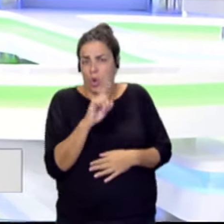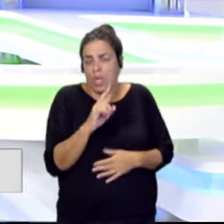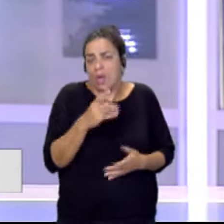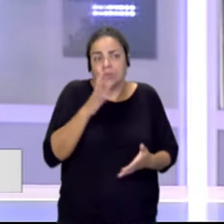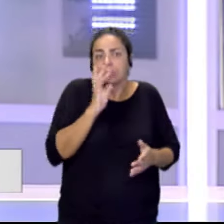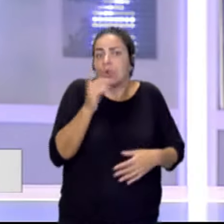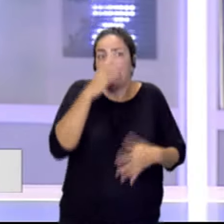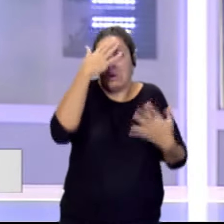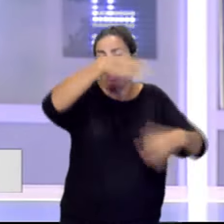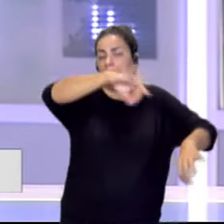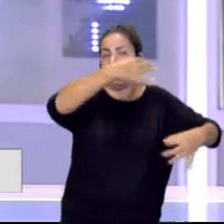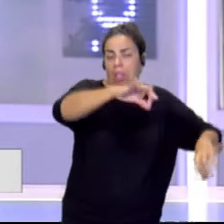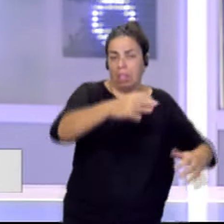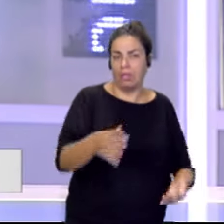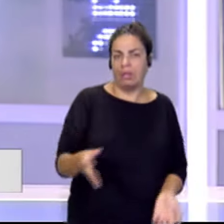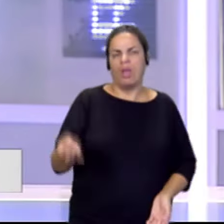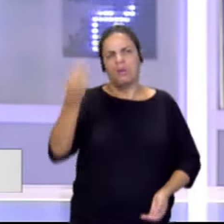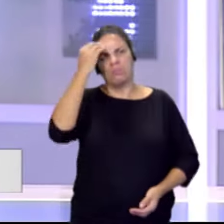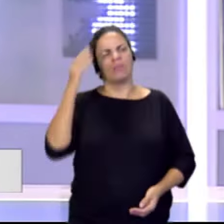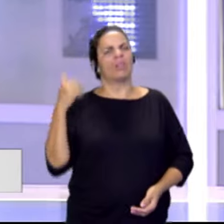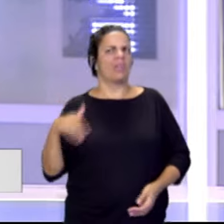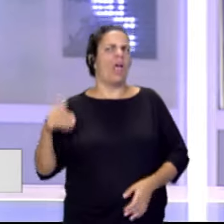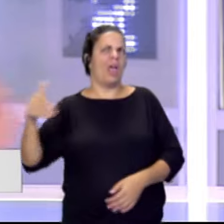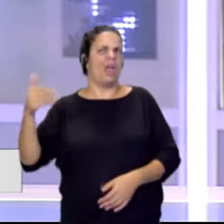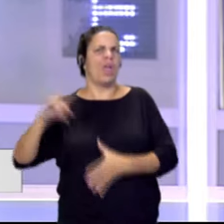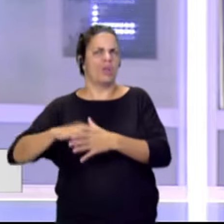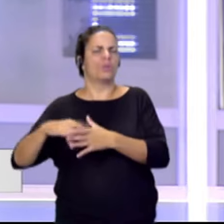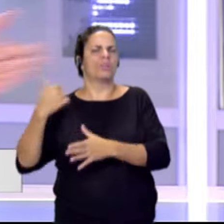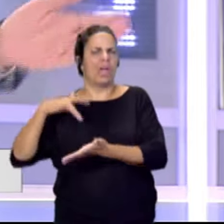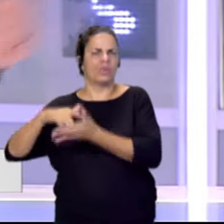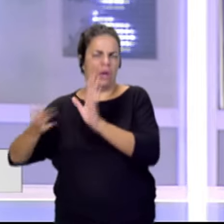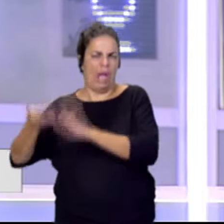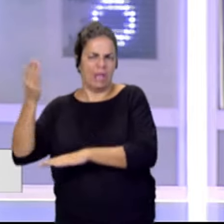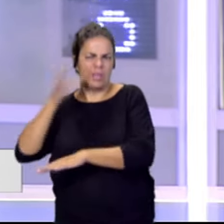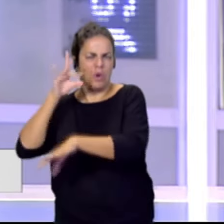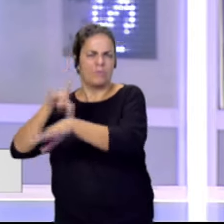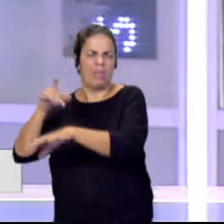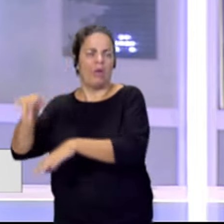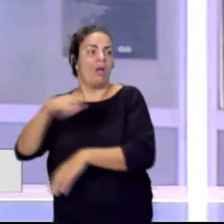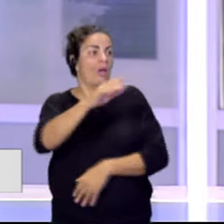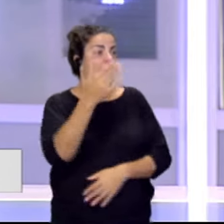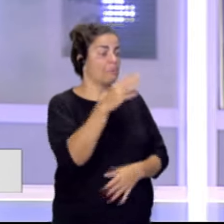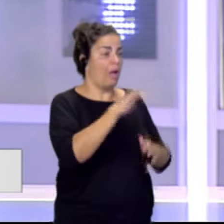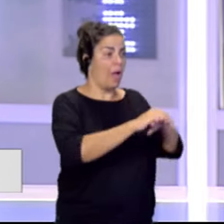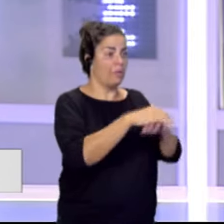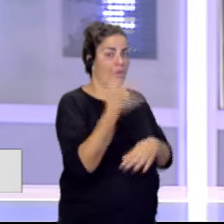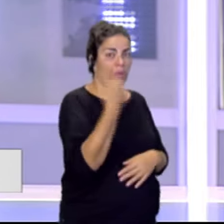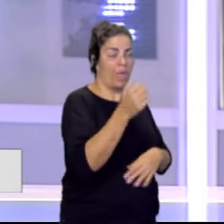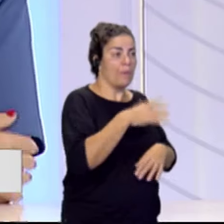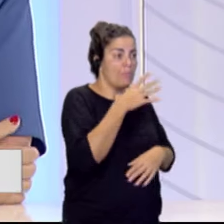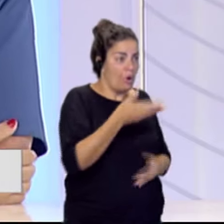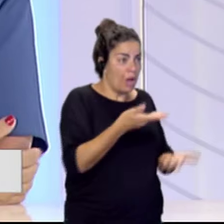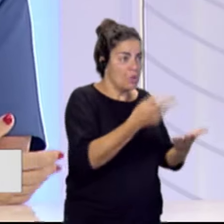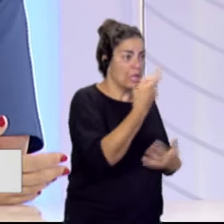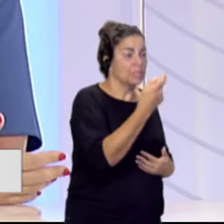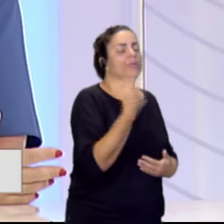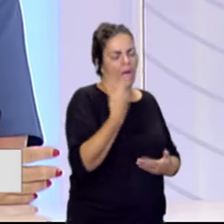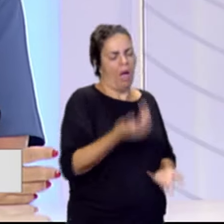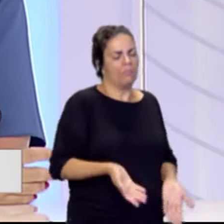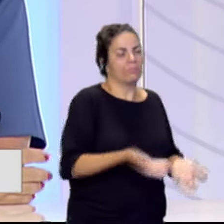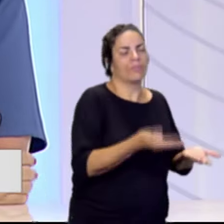oye, el lunes me van a dar el alta porque tengo que ir al médico, me ha llamado un amigo y termina metiendo la pata, ¿no? Entiendo también que lo que tú expones